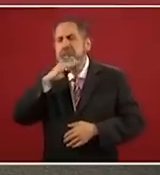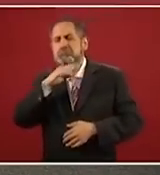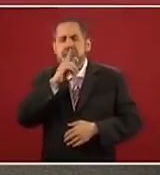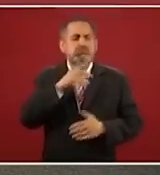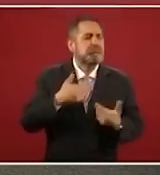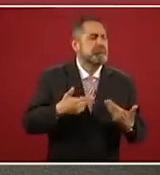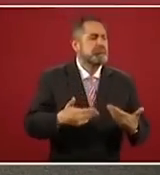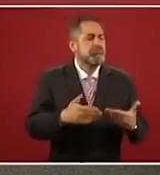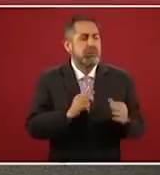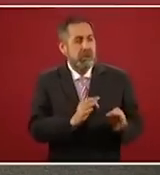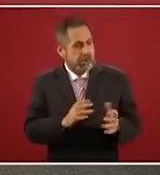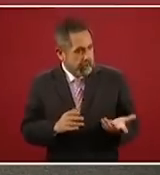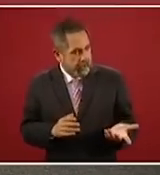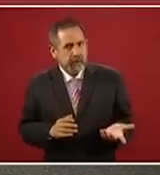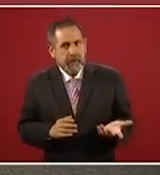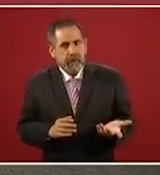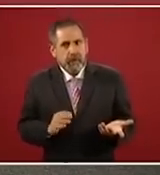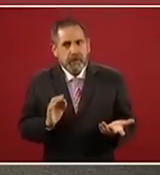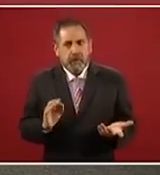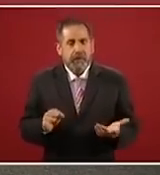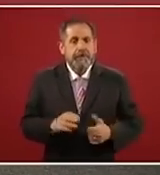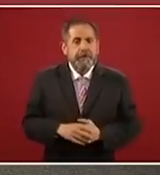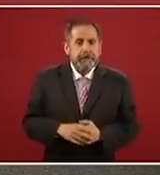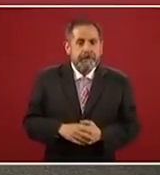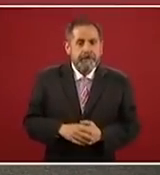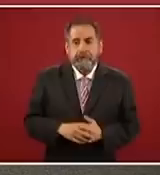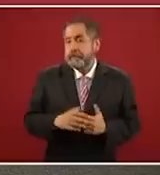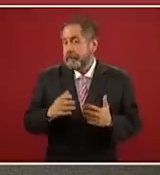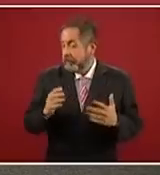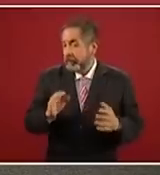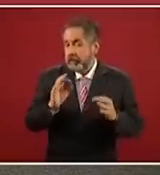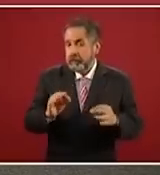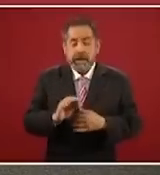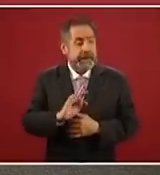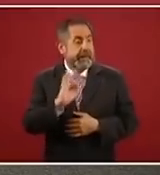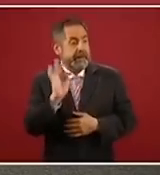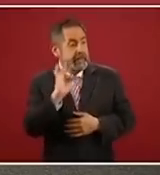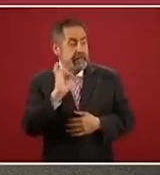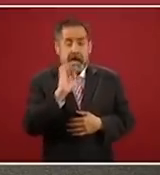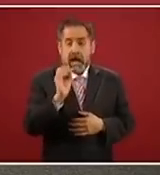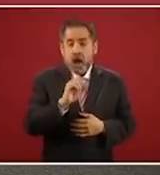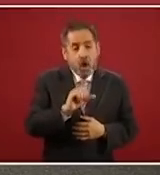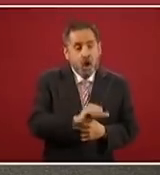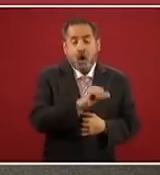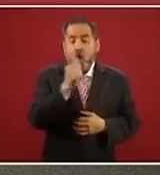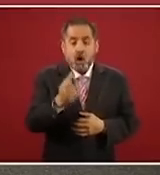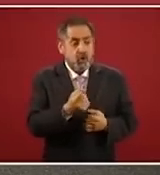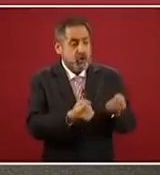Bueno, pero si no son así los empresarios,